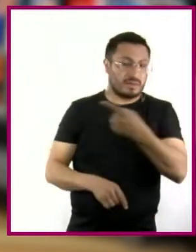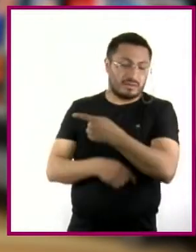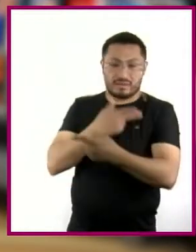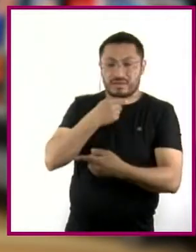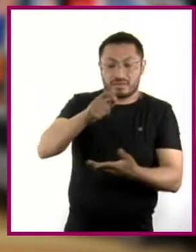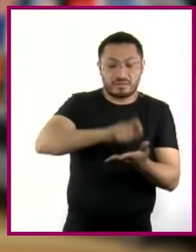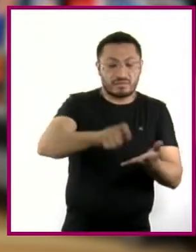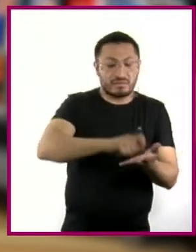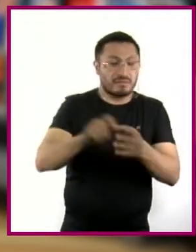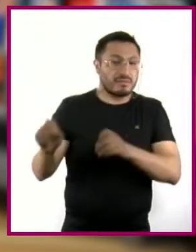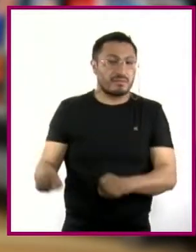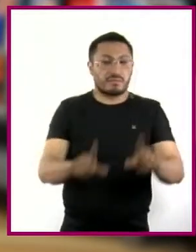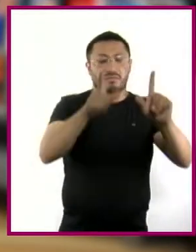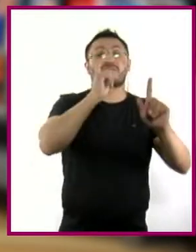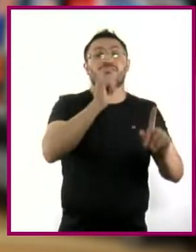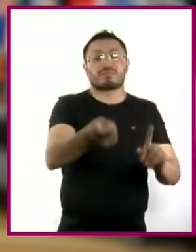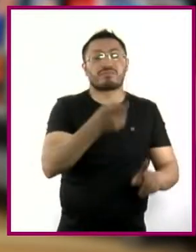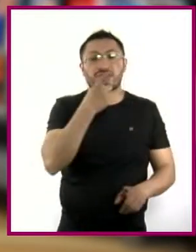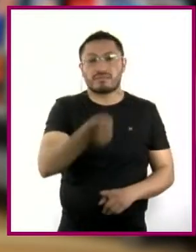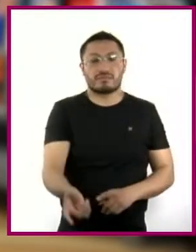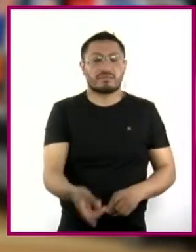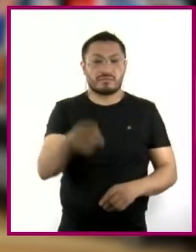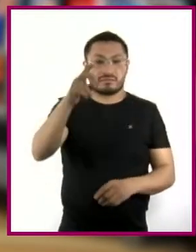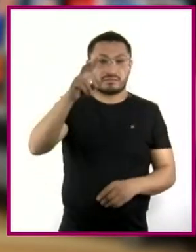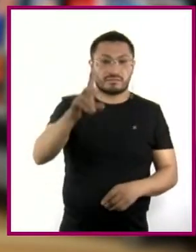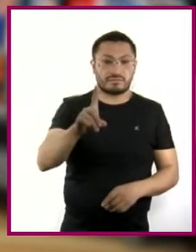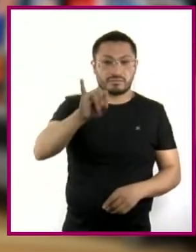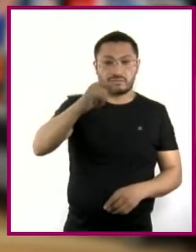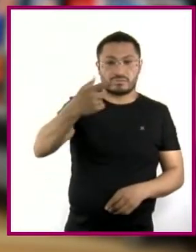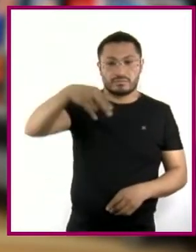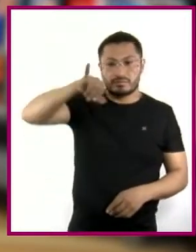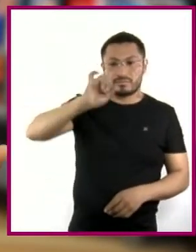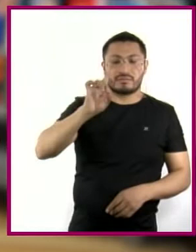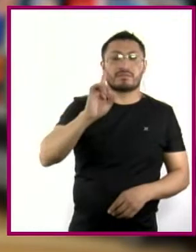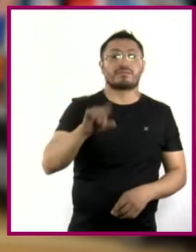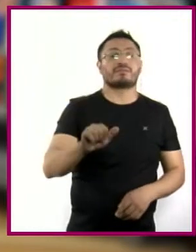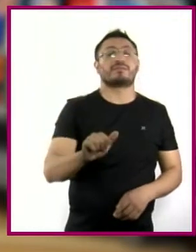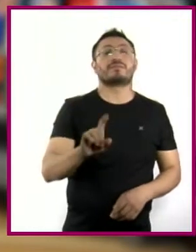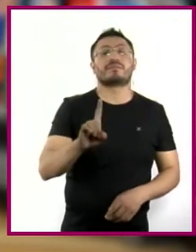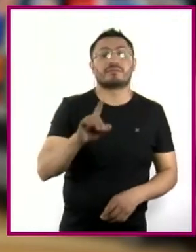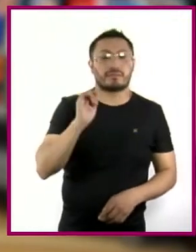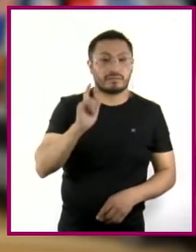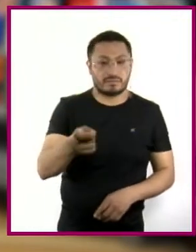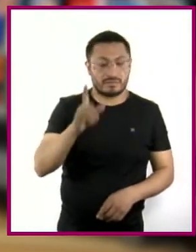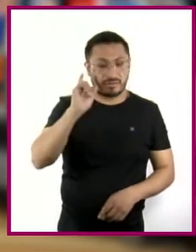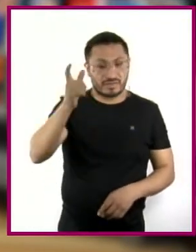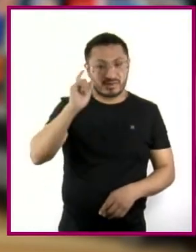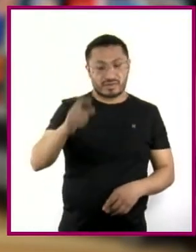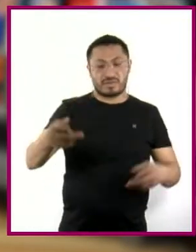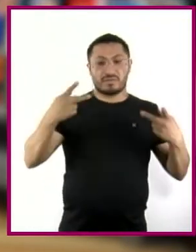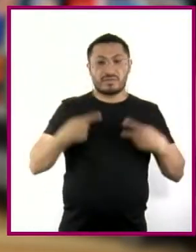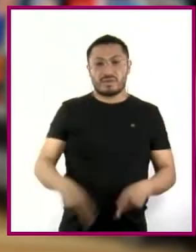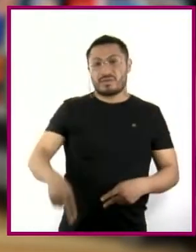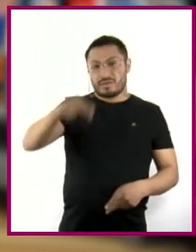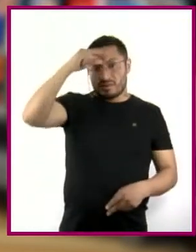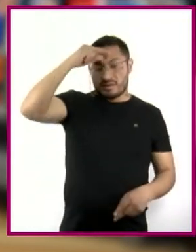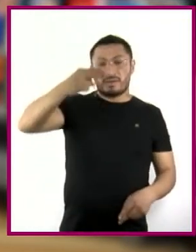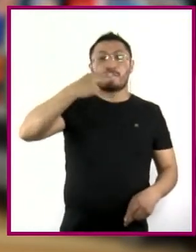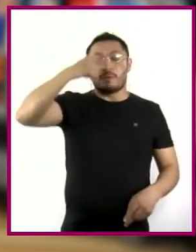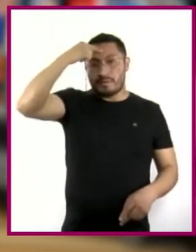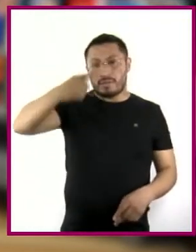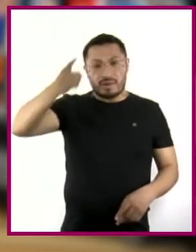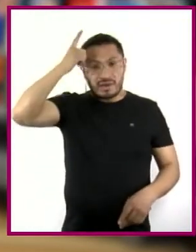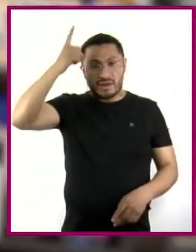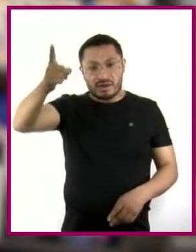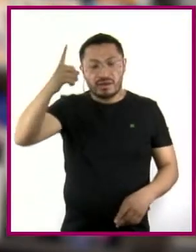la dignidad humana radica en que cada individuo puede usar su capacidad intelectual para hacerse dueño de su propio destino.